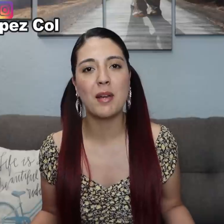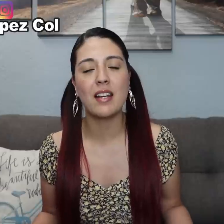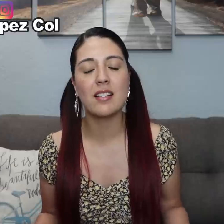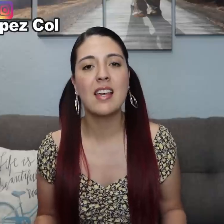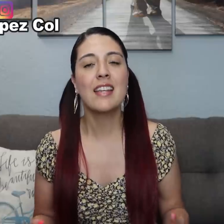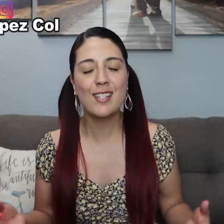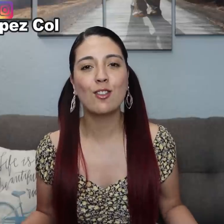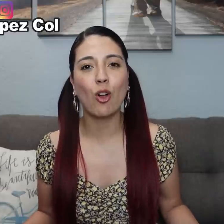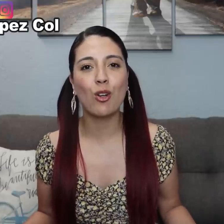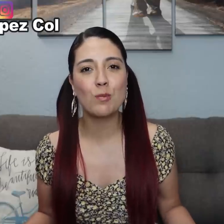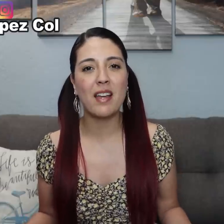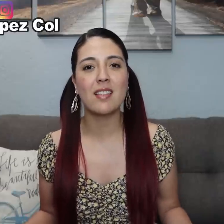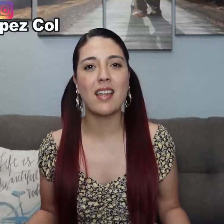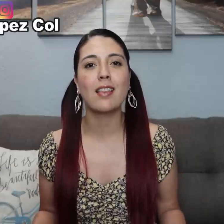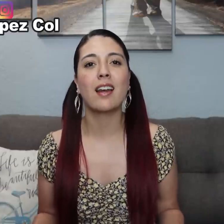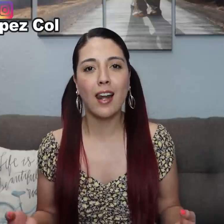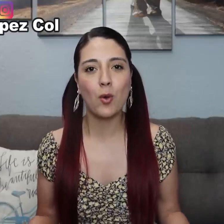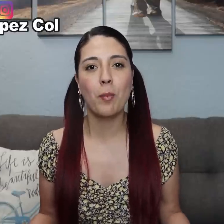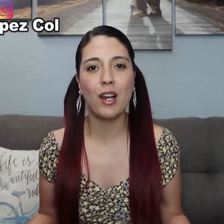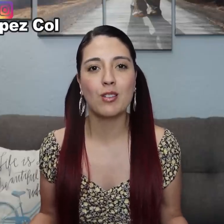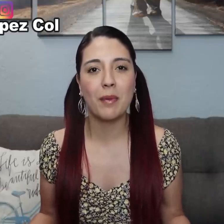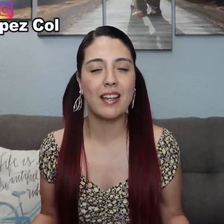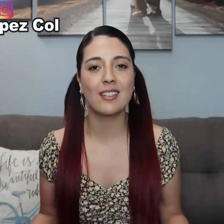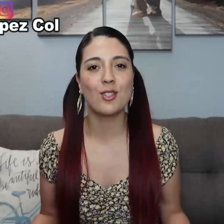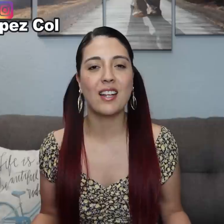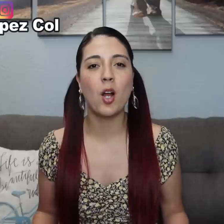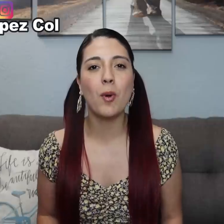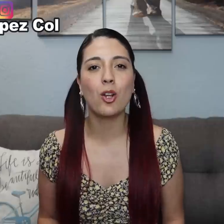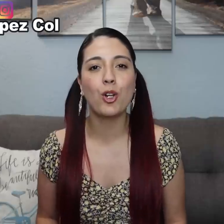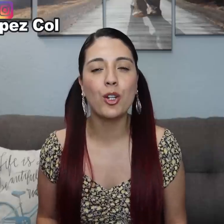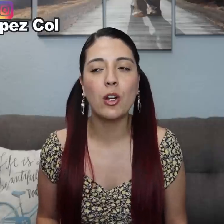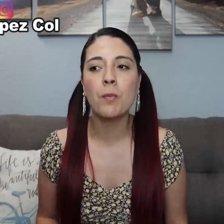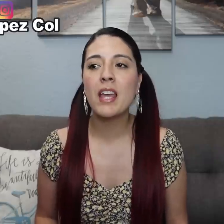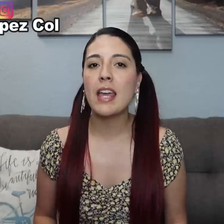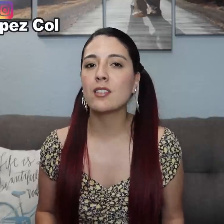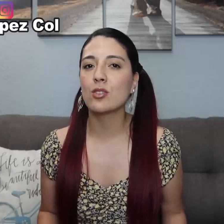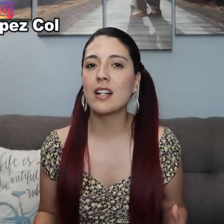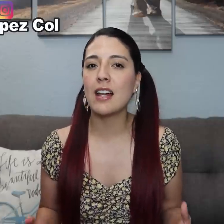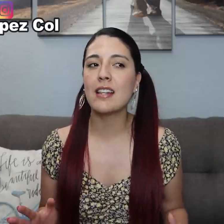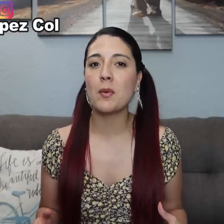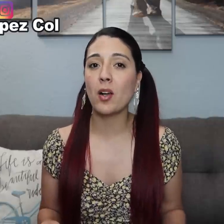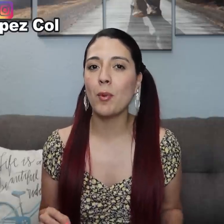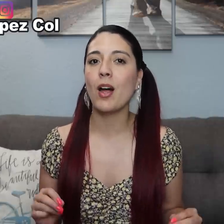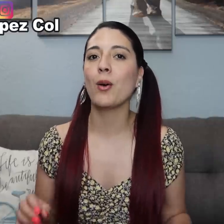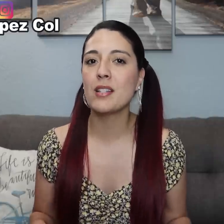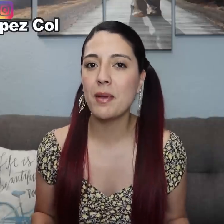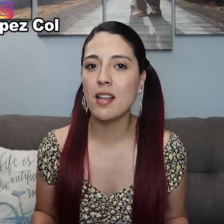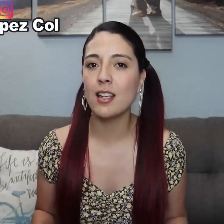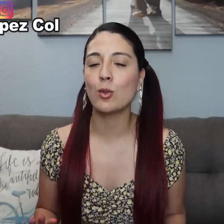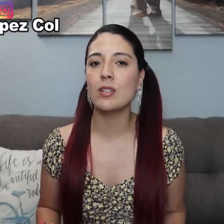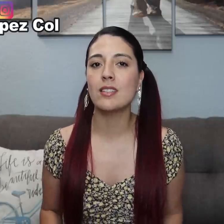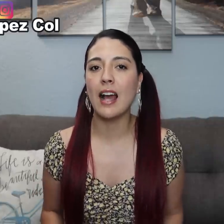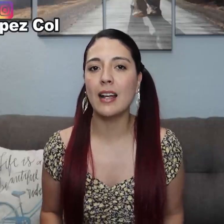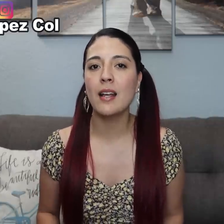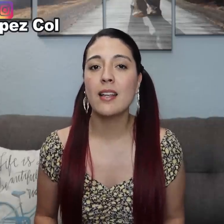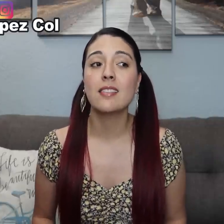Cumbre de las Américas sin todos los países que integran la Cumbre de las Américas, ¿no? Sería como algo irónico. Entonces él ya les había como dado ese